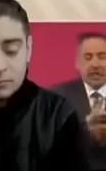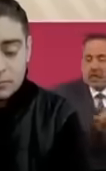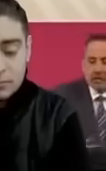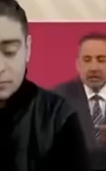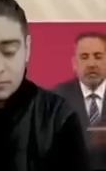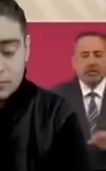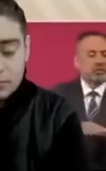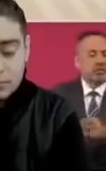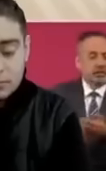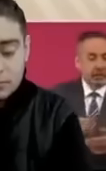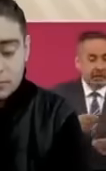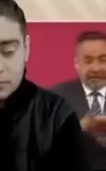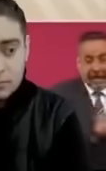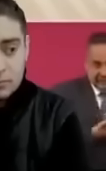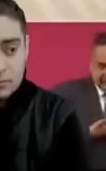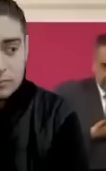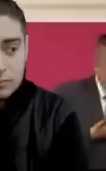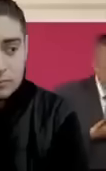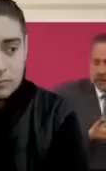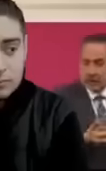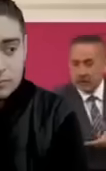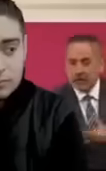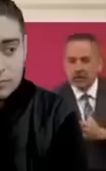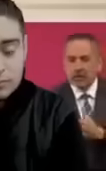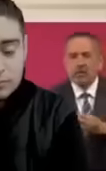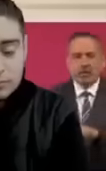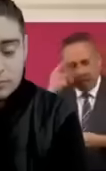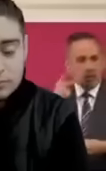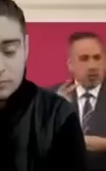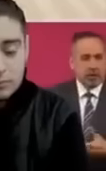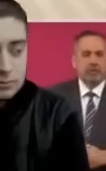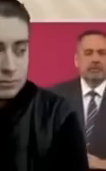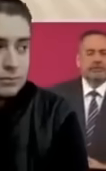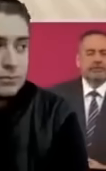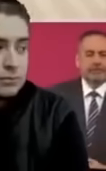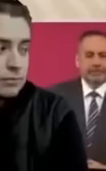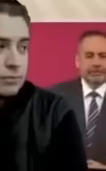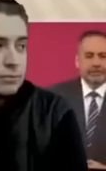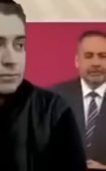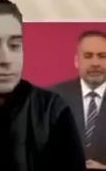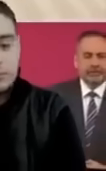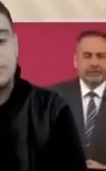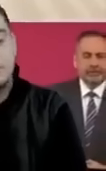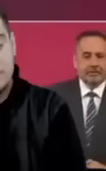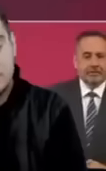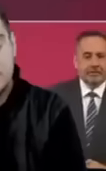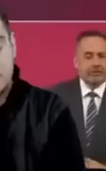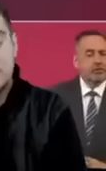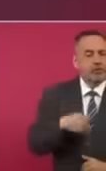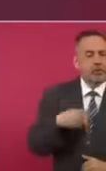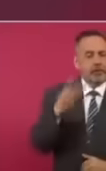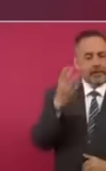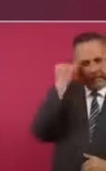también, del dinero de estos presuntos sobornos, pudo haber acabado en la actividad política? Yo sigo sosteniendo mis 3 hipótesis.